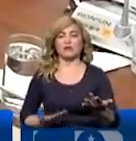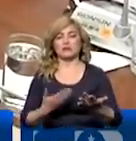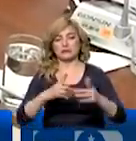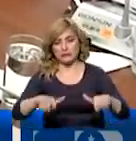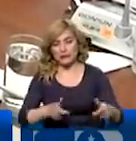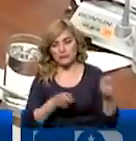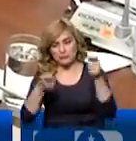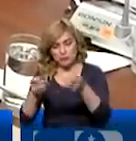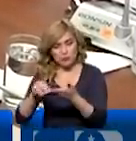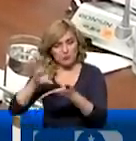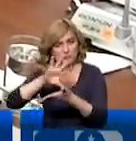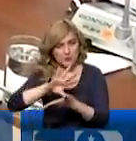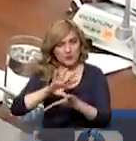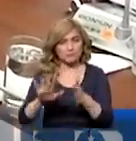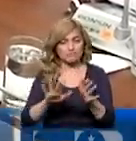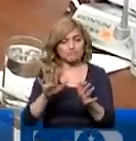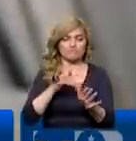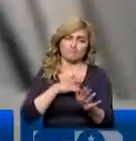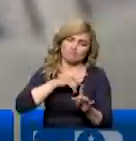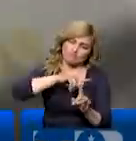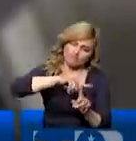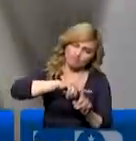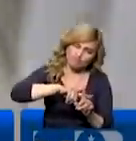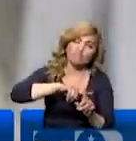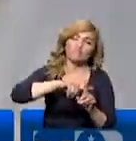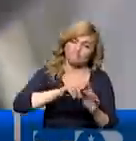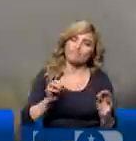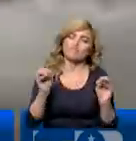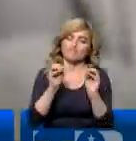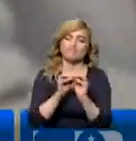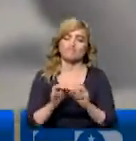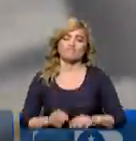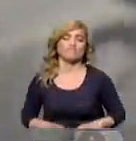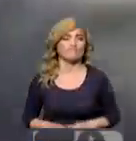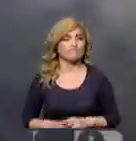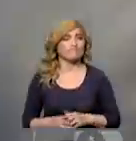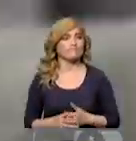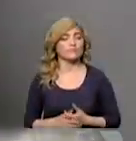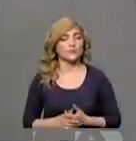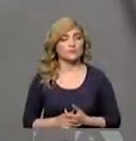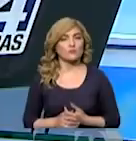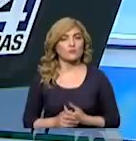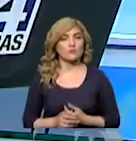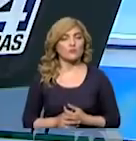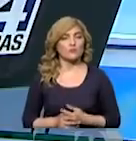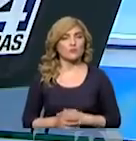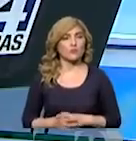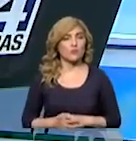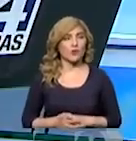Pleno de la Asamblea es más optimista. En Quito, Freddy Paredes, 24 horas.